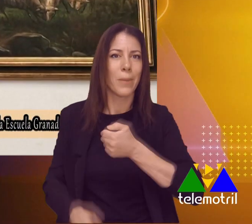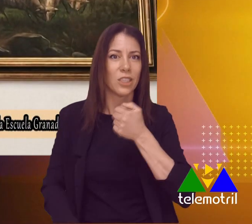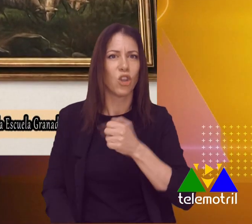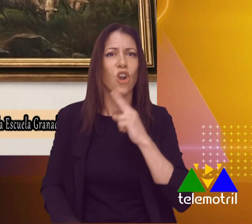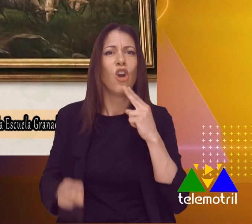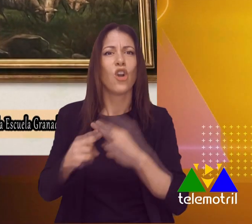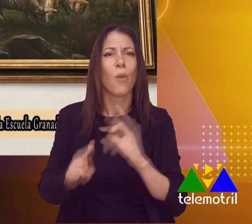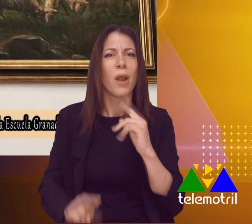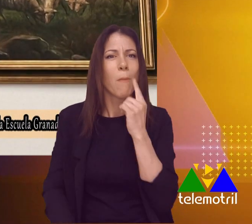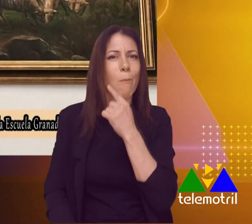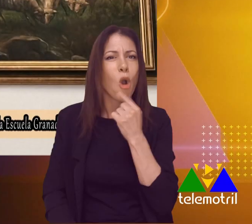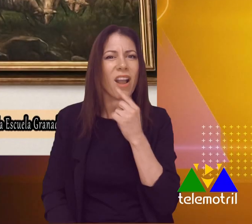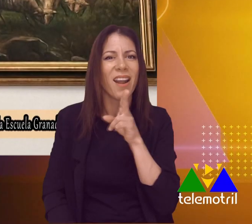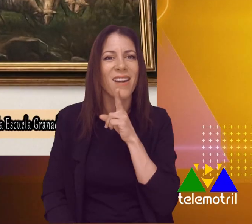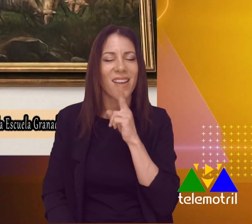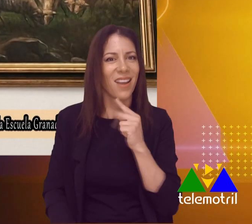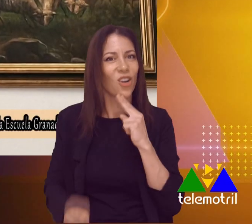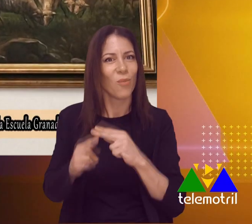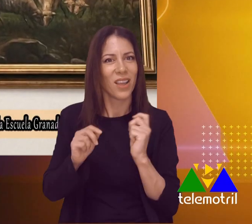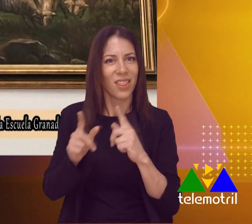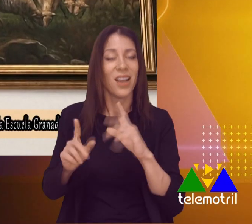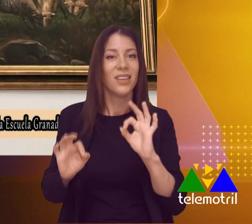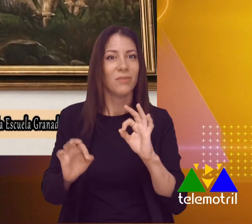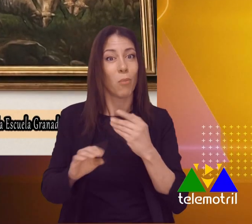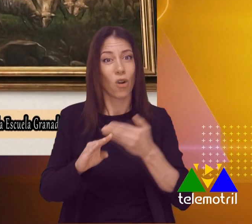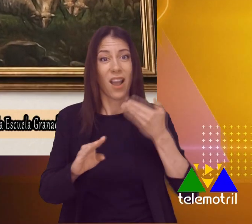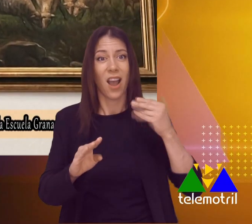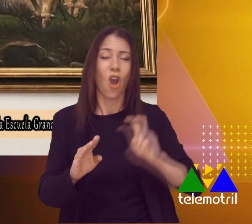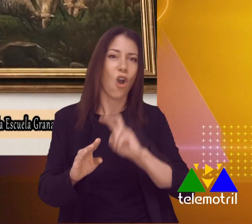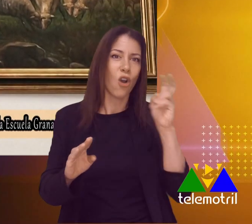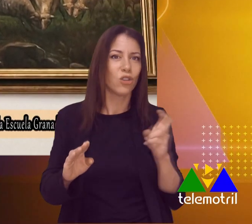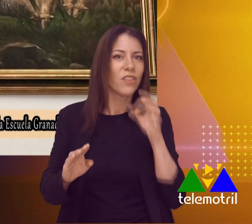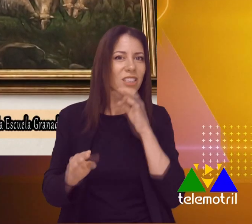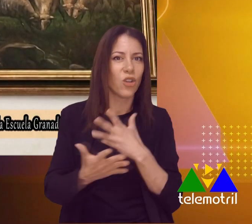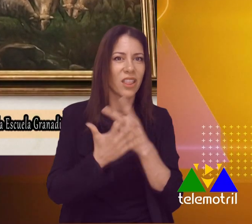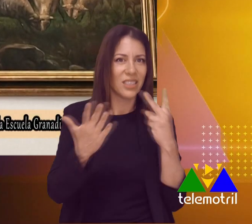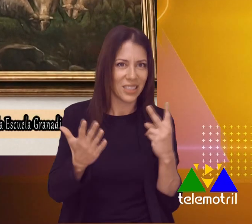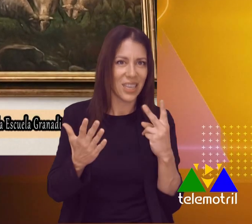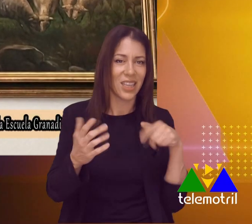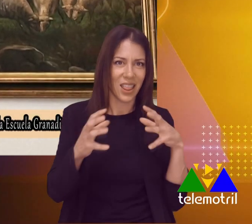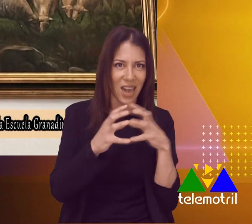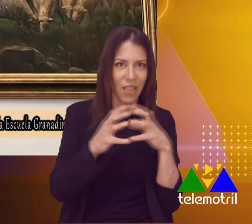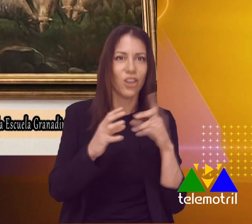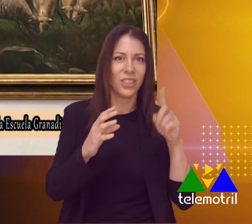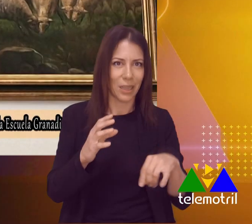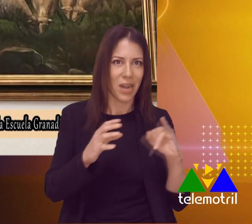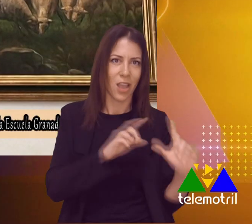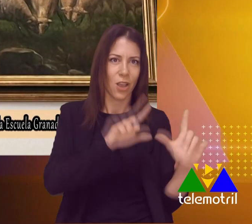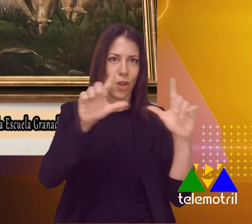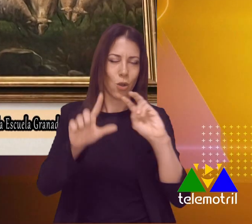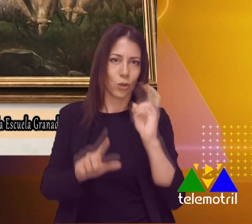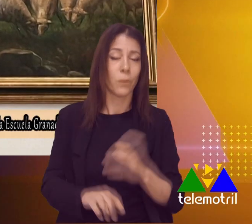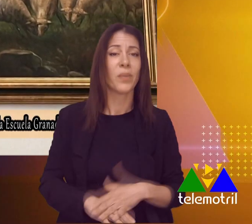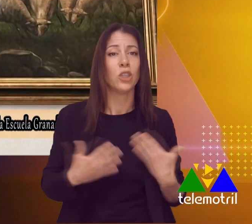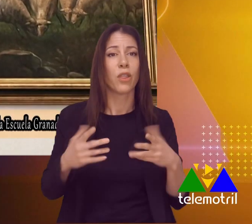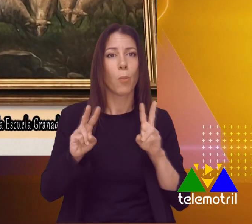Bocanegra, que es un pintor granadino otro de los también del grandes siglo XVII, otro pintor, de los grandes pintores granadinos del XVII. Y que en un